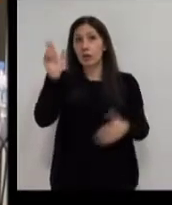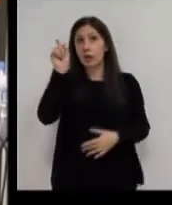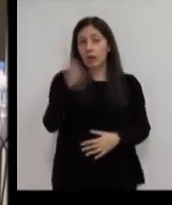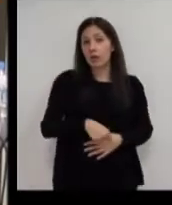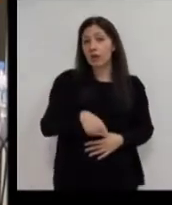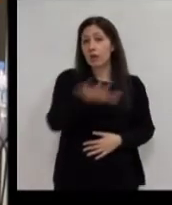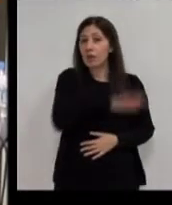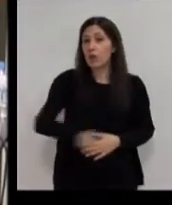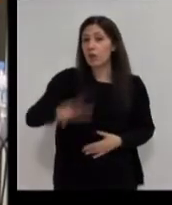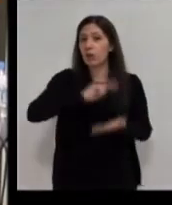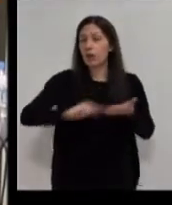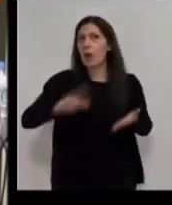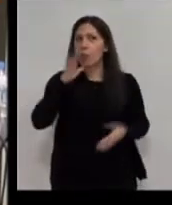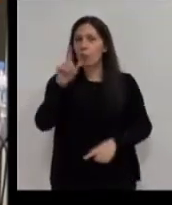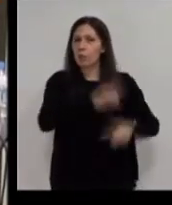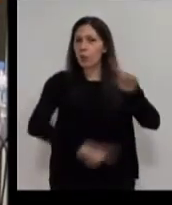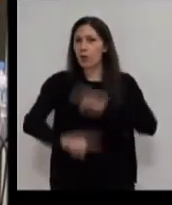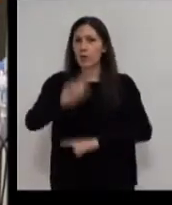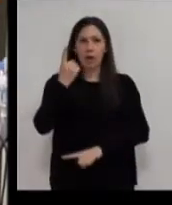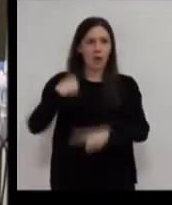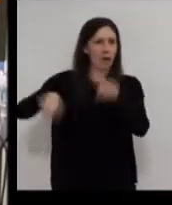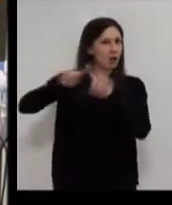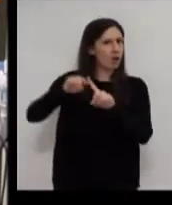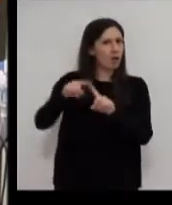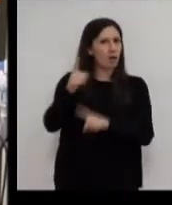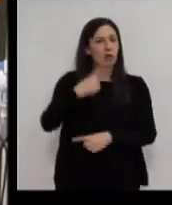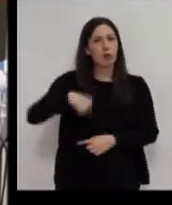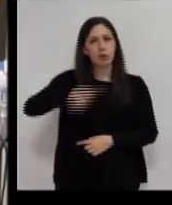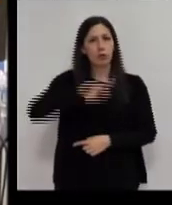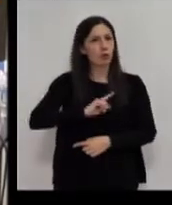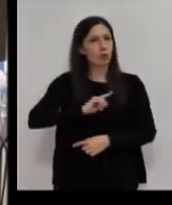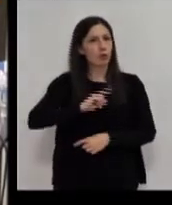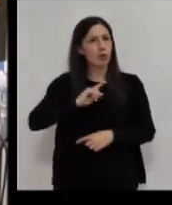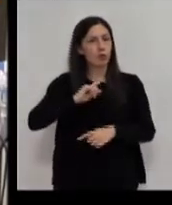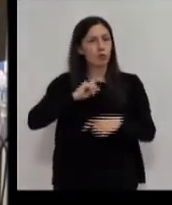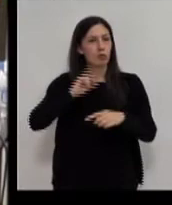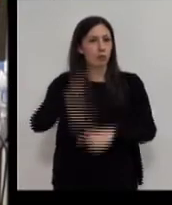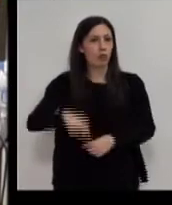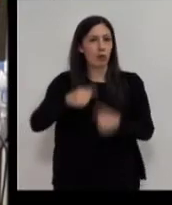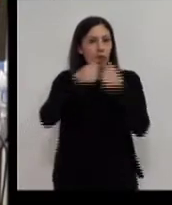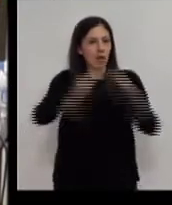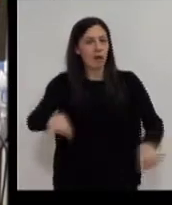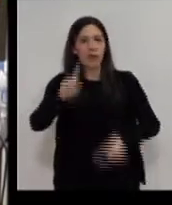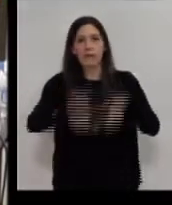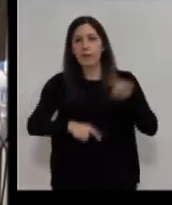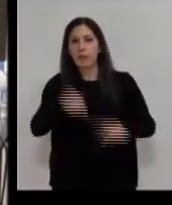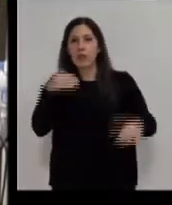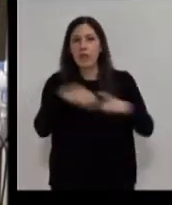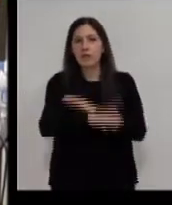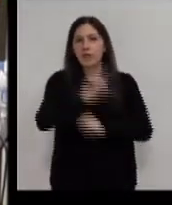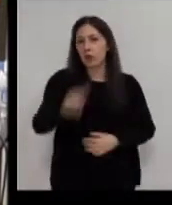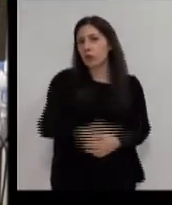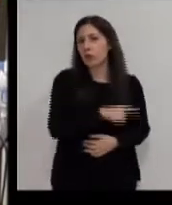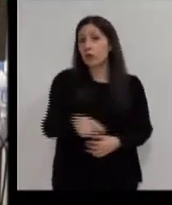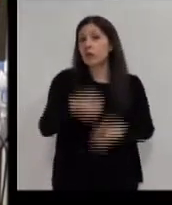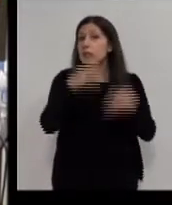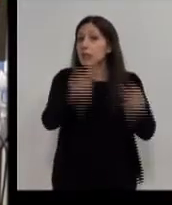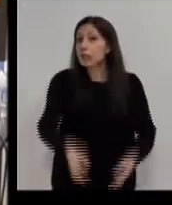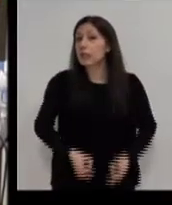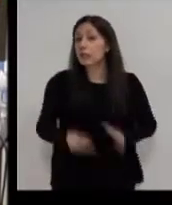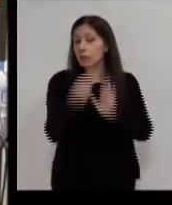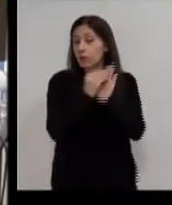todo Galicia. Y por una confusión con la Xunta, que hubo un malentendido, nosotros nunca clasificamos a los establecimientos por